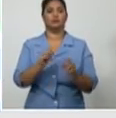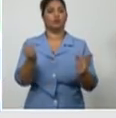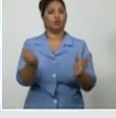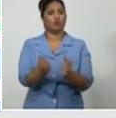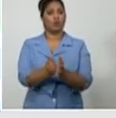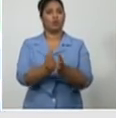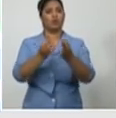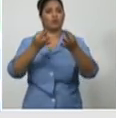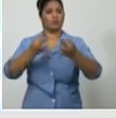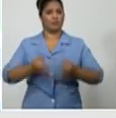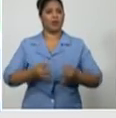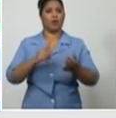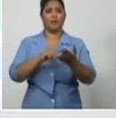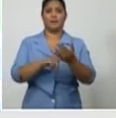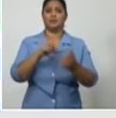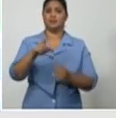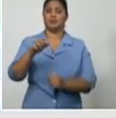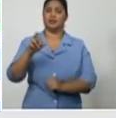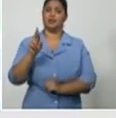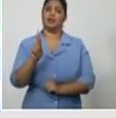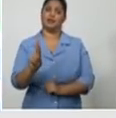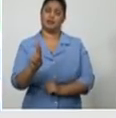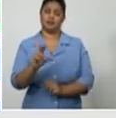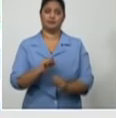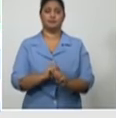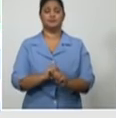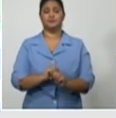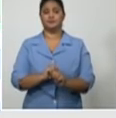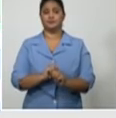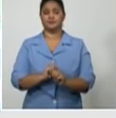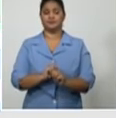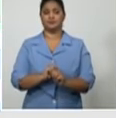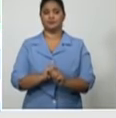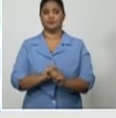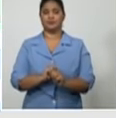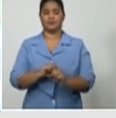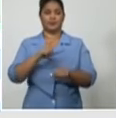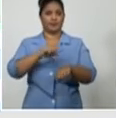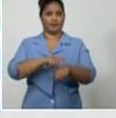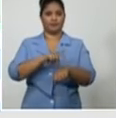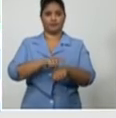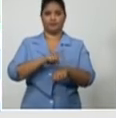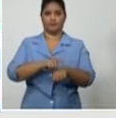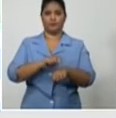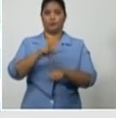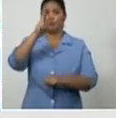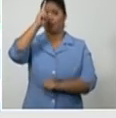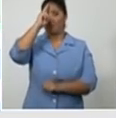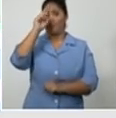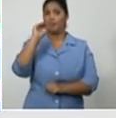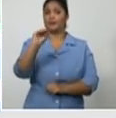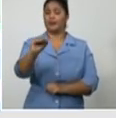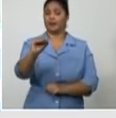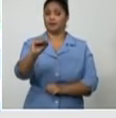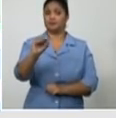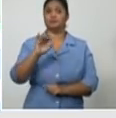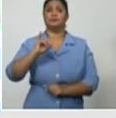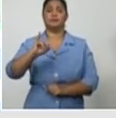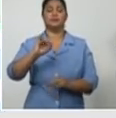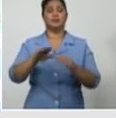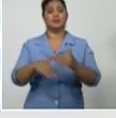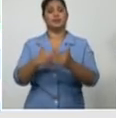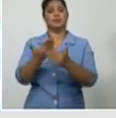y lamentablemente después de una permanencia en el hospital de 6 días, todo el tiempo